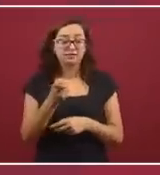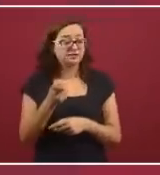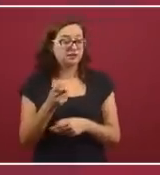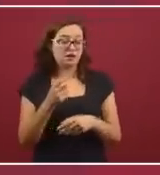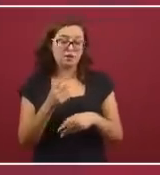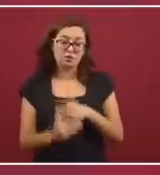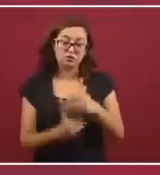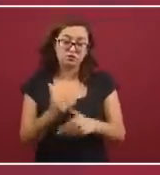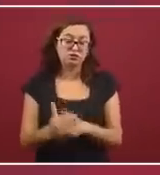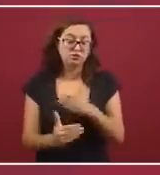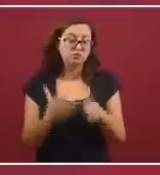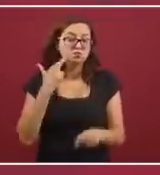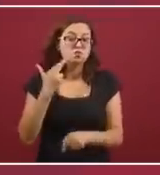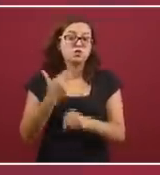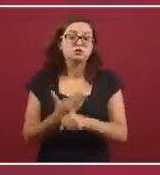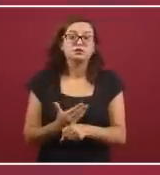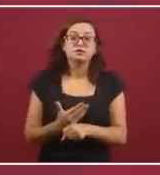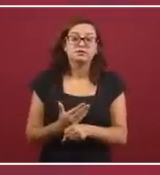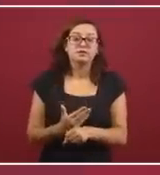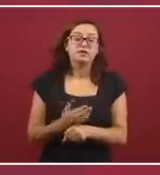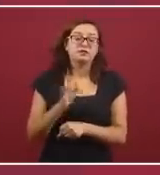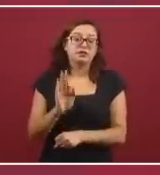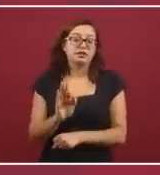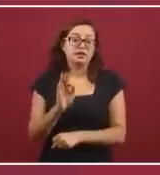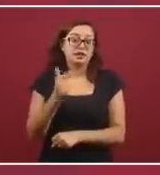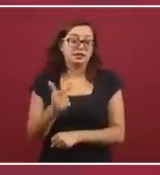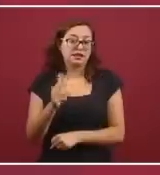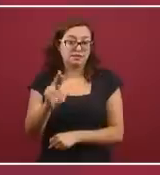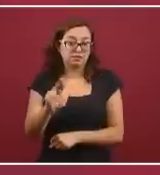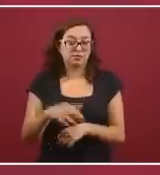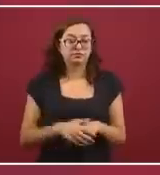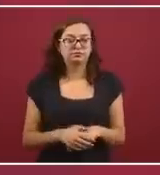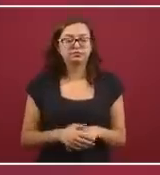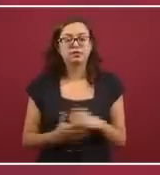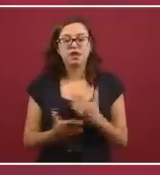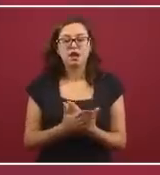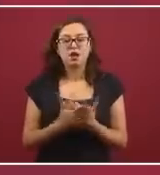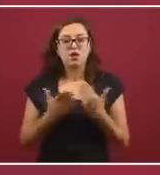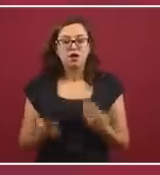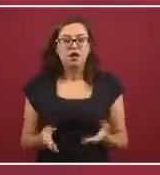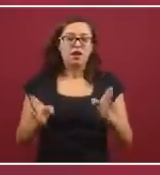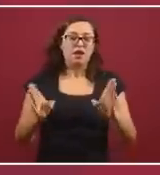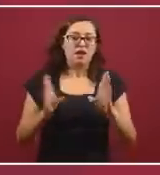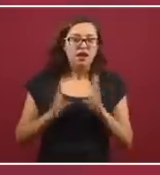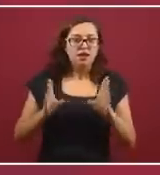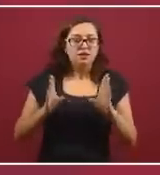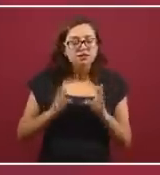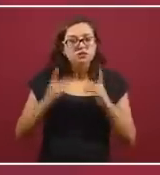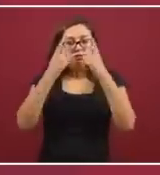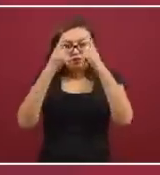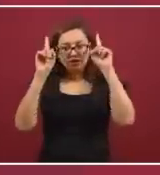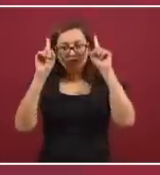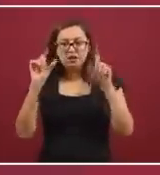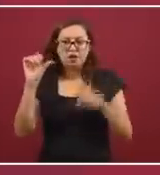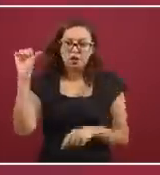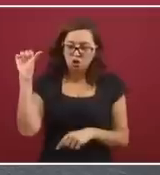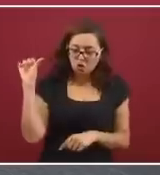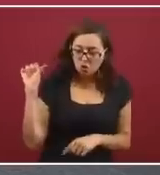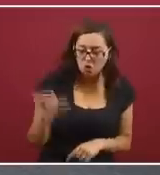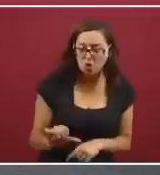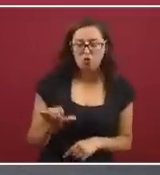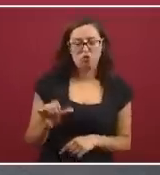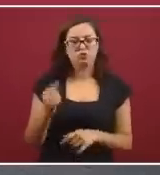ahora el ejército la marina hoy tuvimos el reporte por ejemplo cada